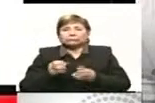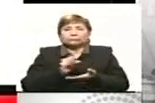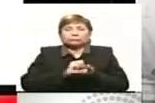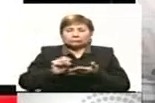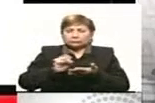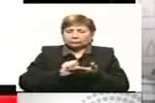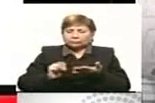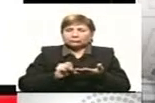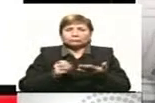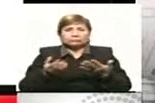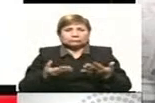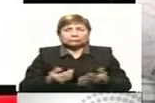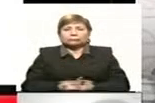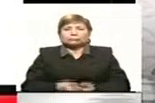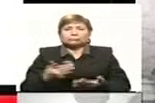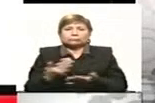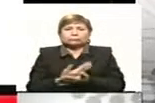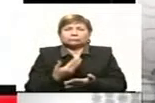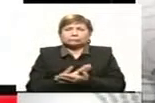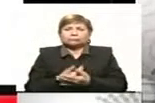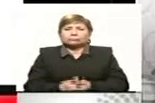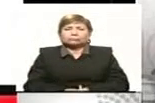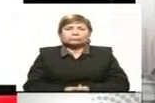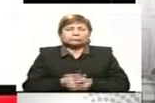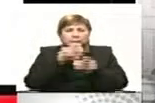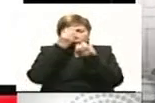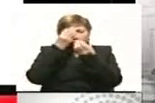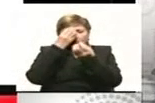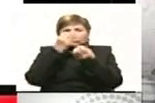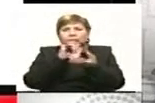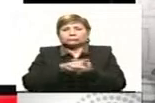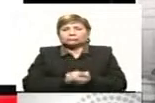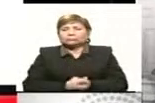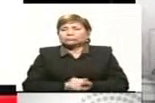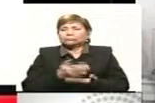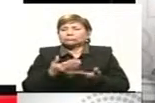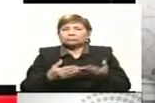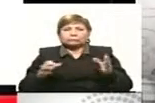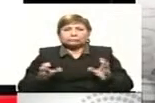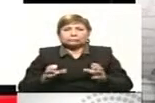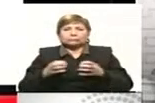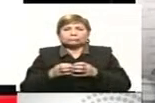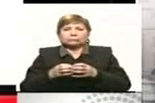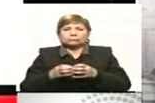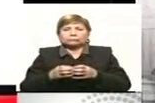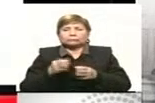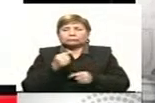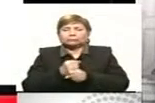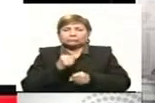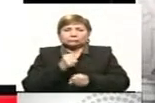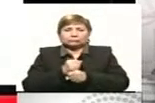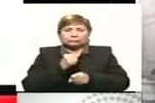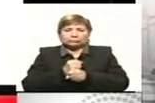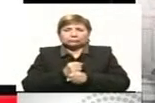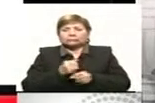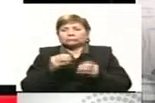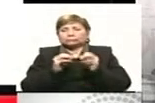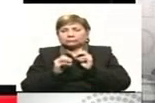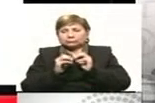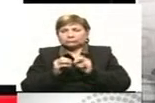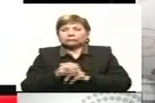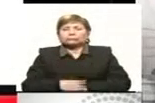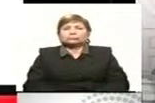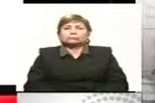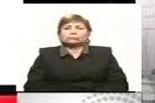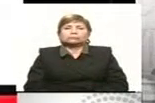¿no?, en tener un nuevo sistema informático para el conjunto de su trabajo de regulación, digamos,